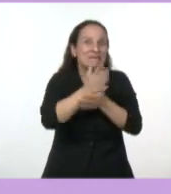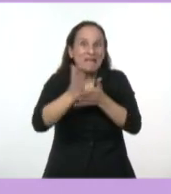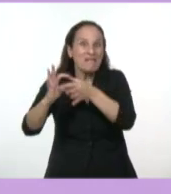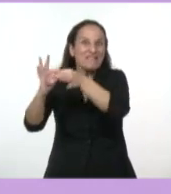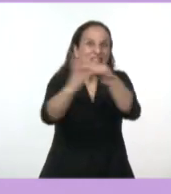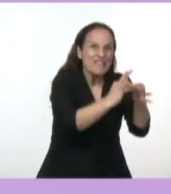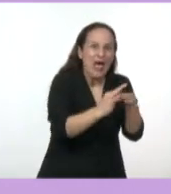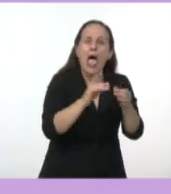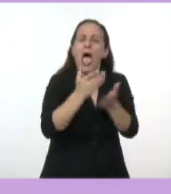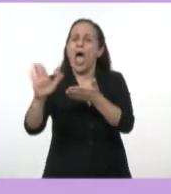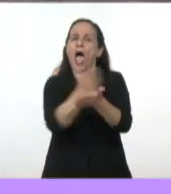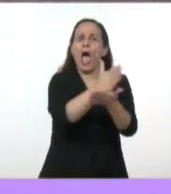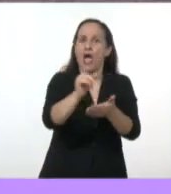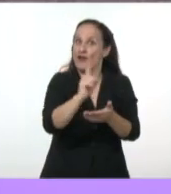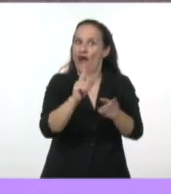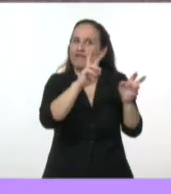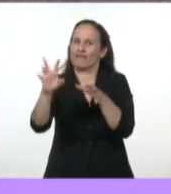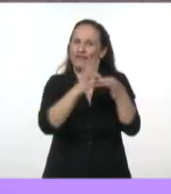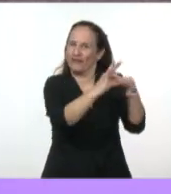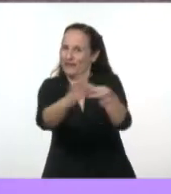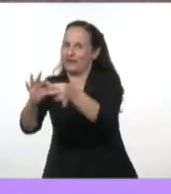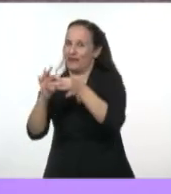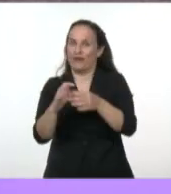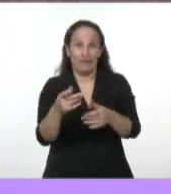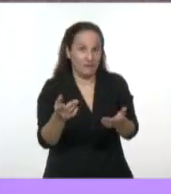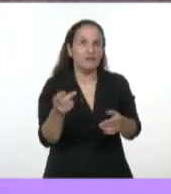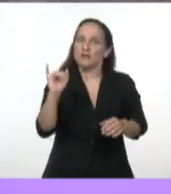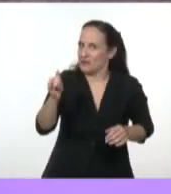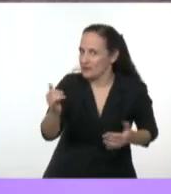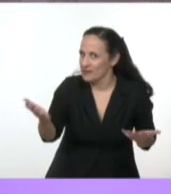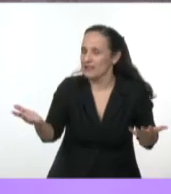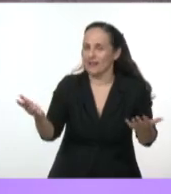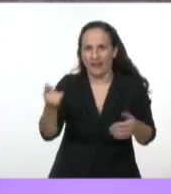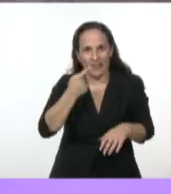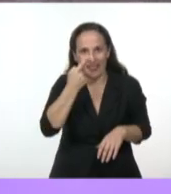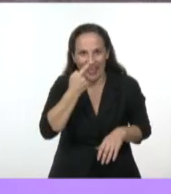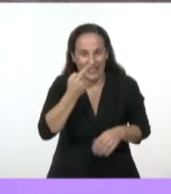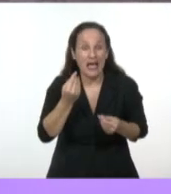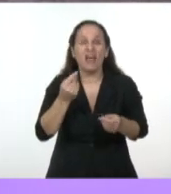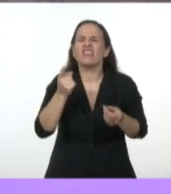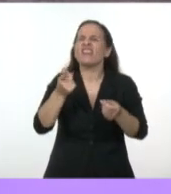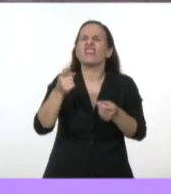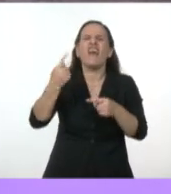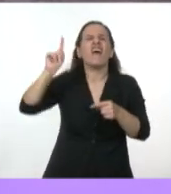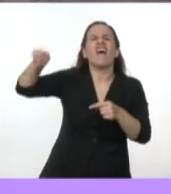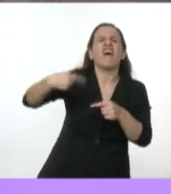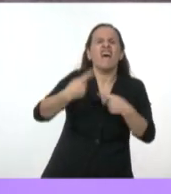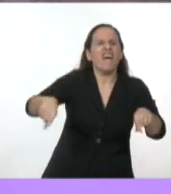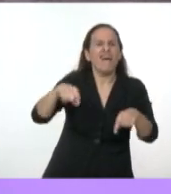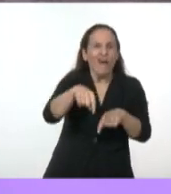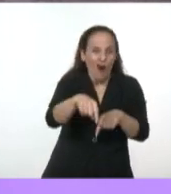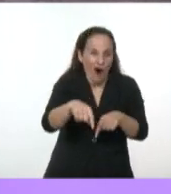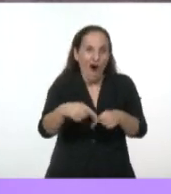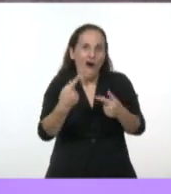todo vinculado. ¿No, profe? Sí, súper interesante para que pensemos siempre en los orígenes de los recursos que hoy en día